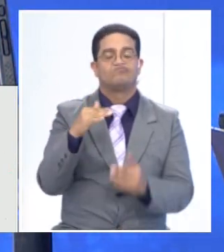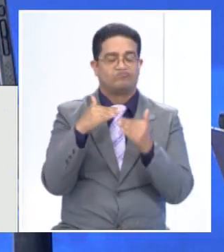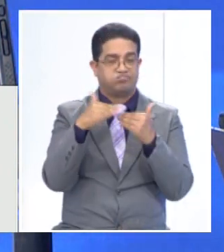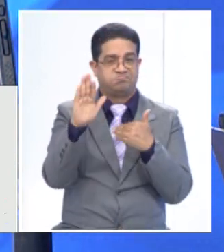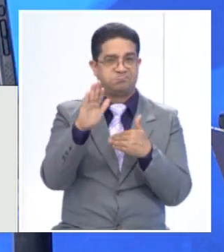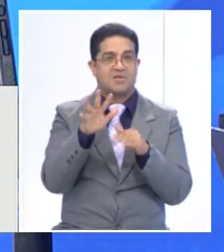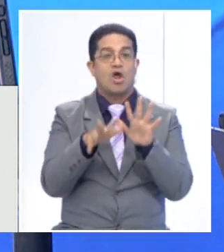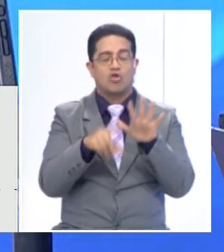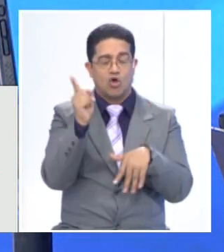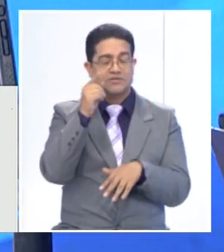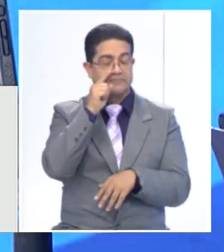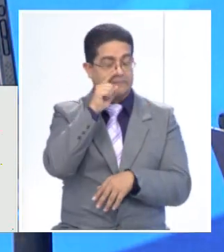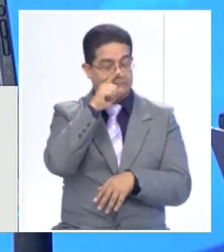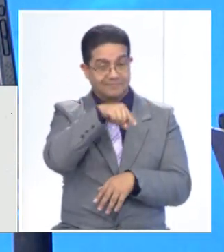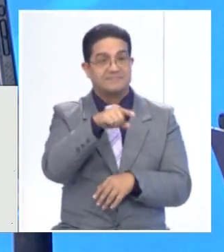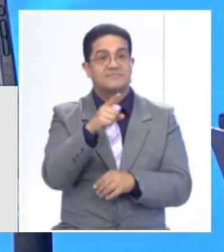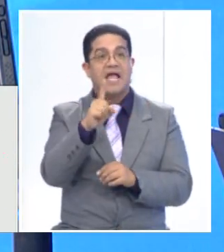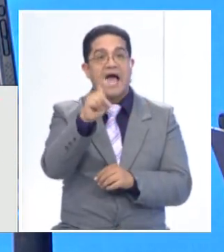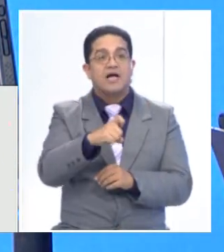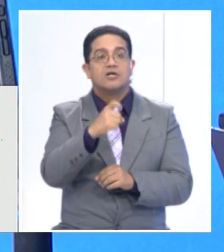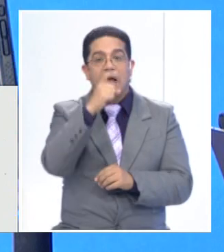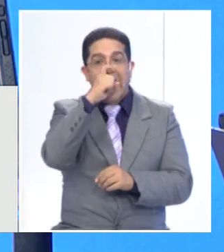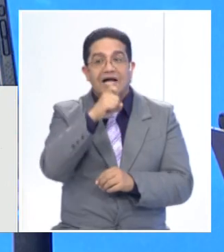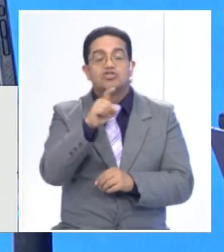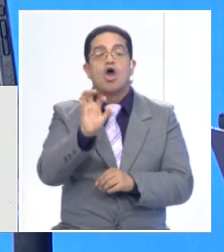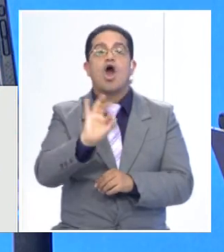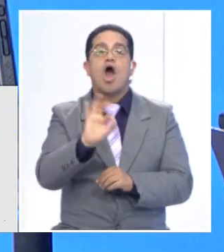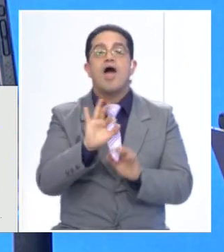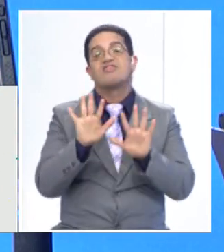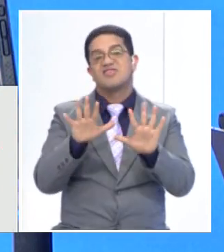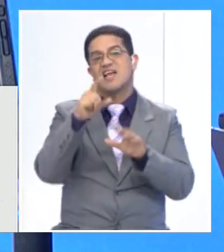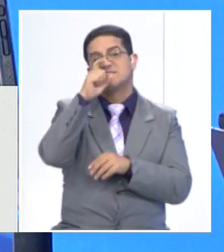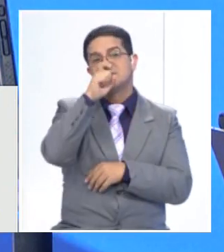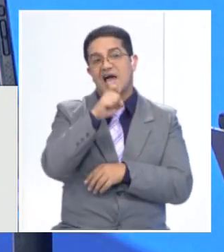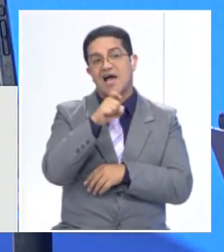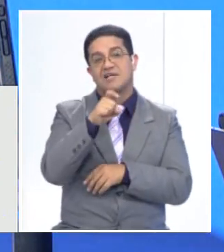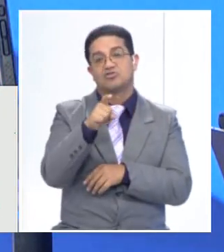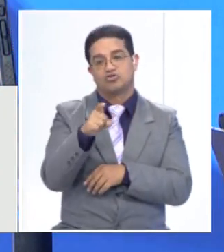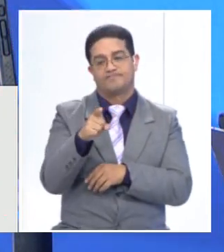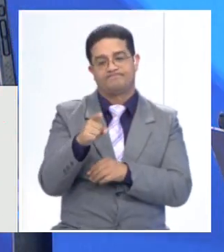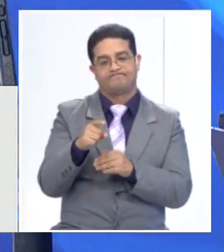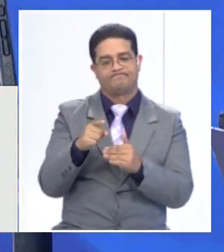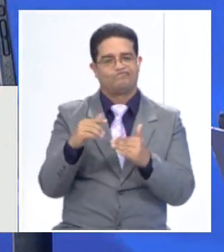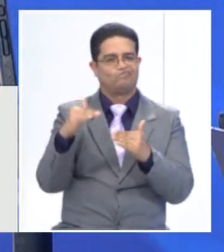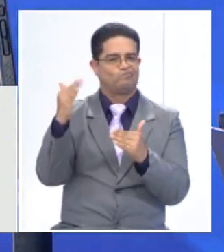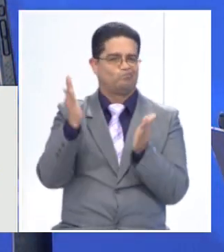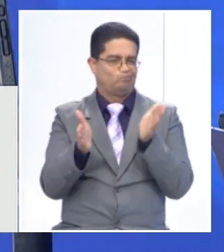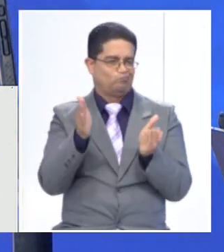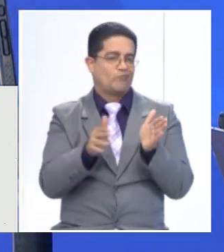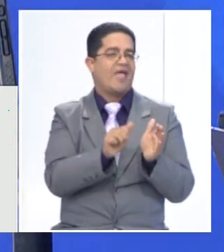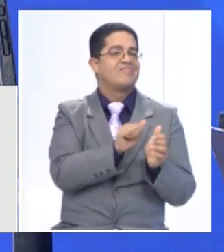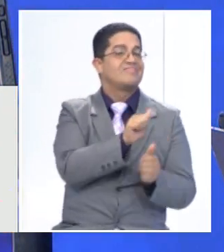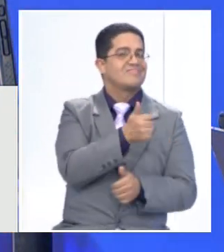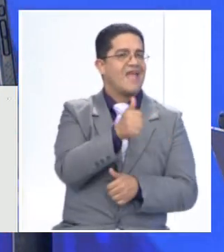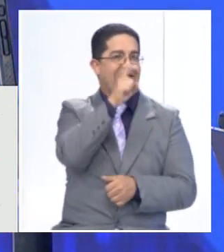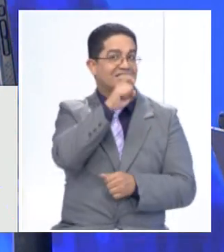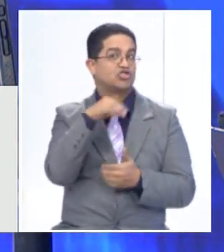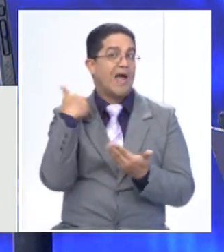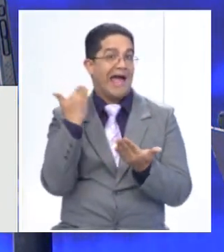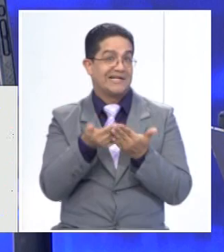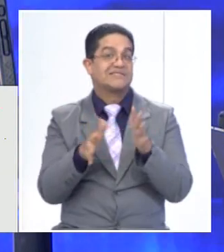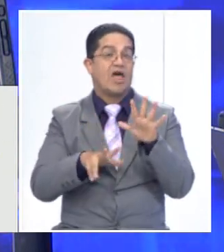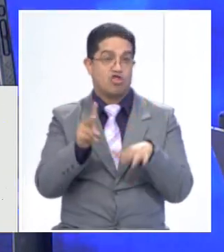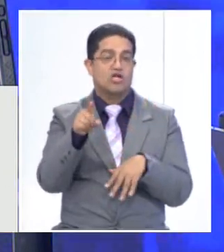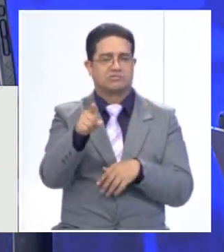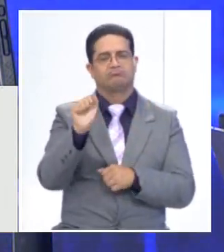años, hablamos de que el paciente de los 10 años, podemos hablar de que el paciente es adolescente. Entonces, los pacientes adultos, sobre todo